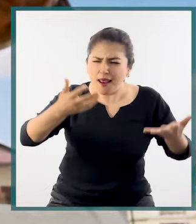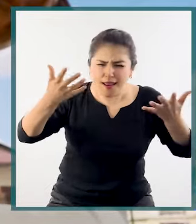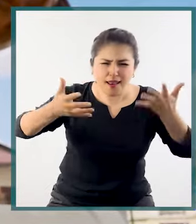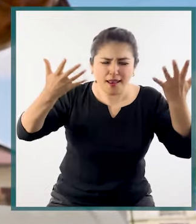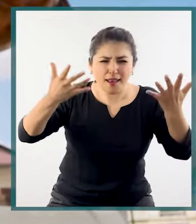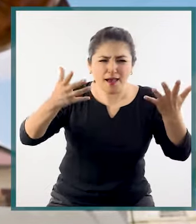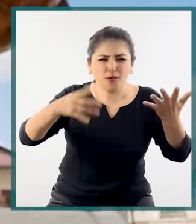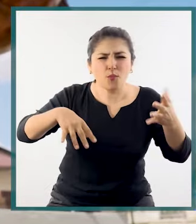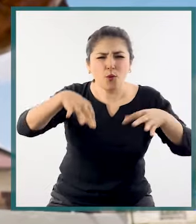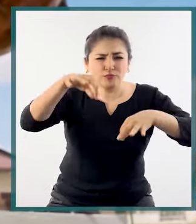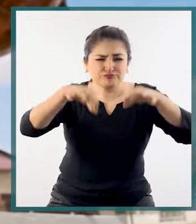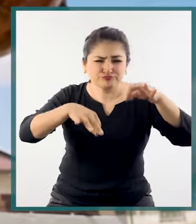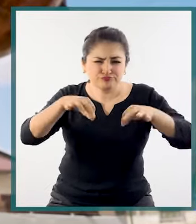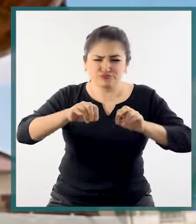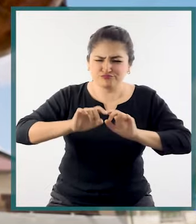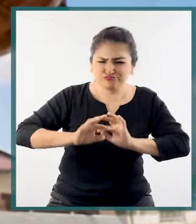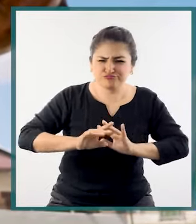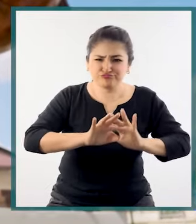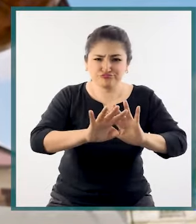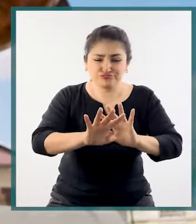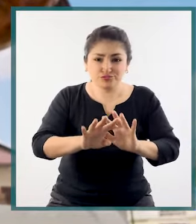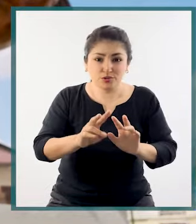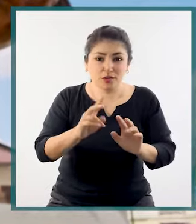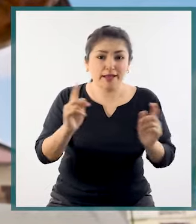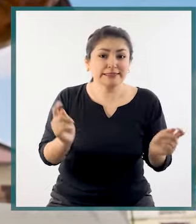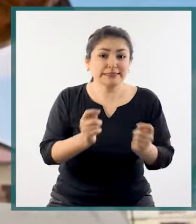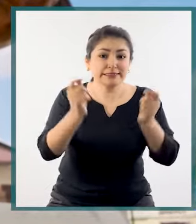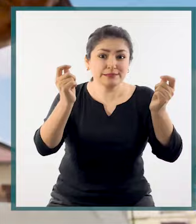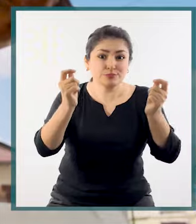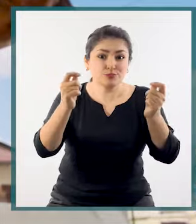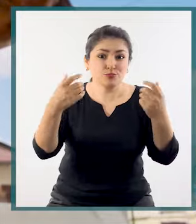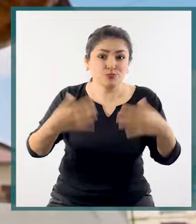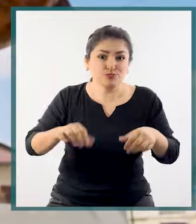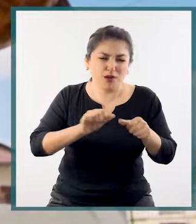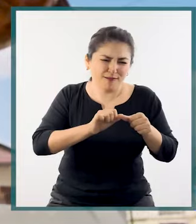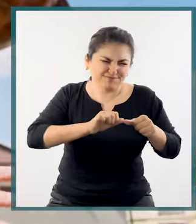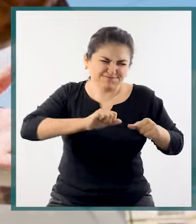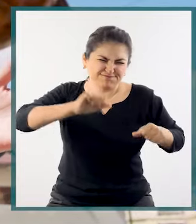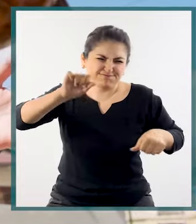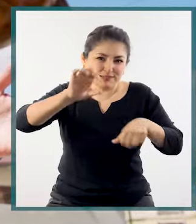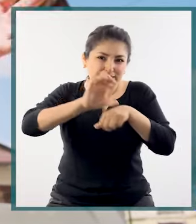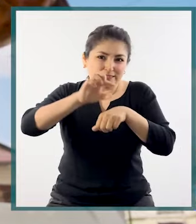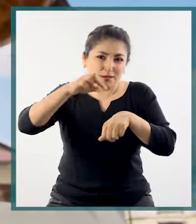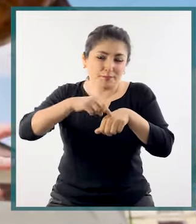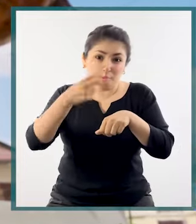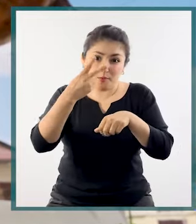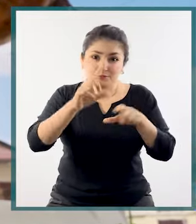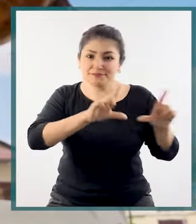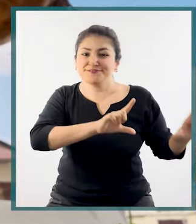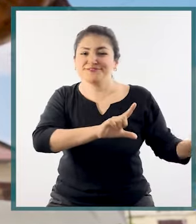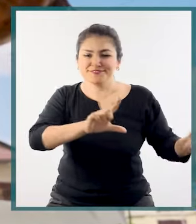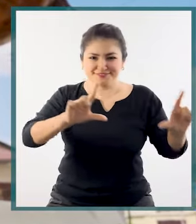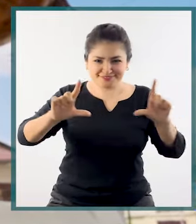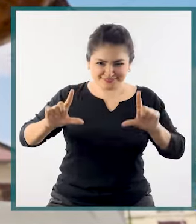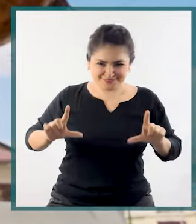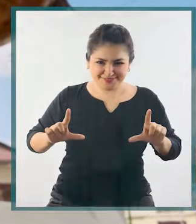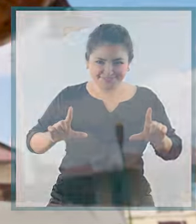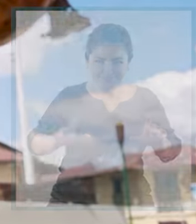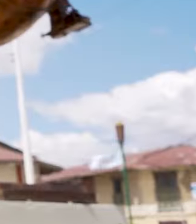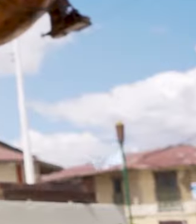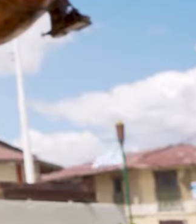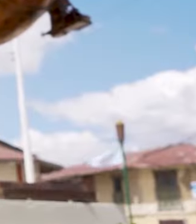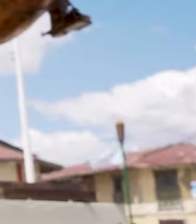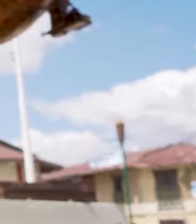este hito histórico en Rancas. Todas las celebraciones en la ciudad más alta del mundo se las contamos en la siguiente incursión de